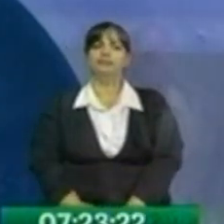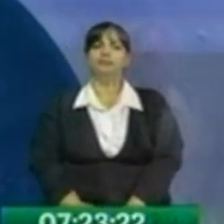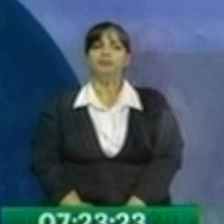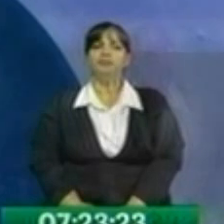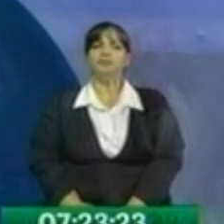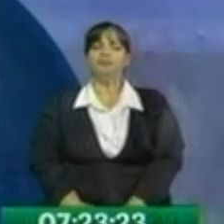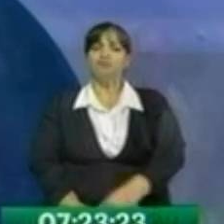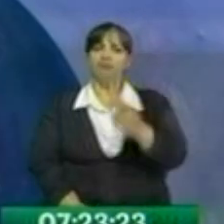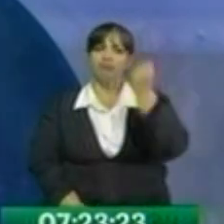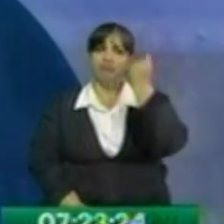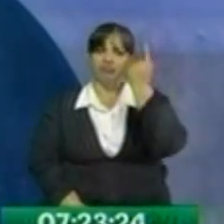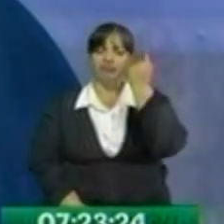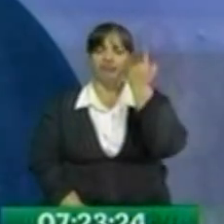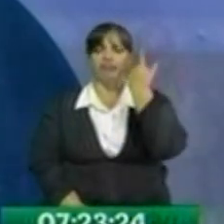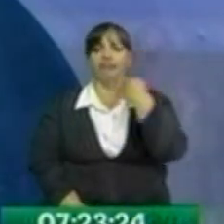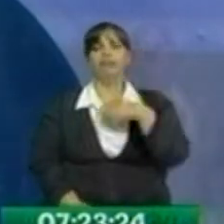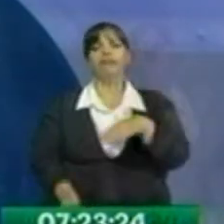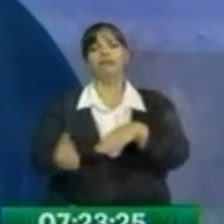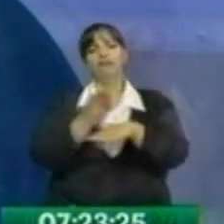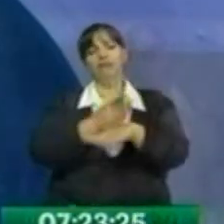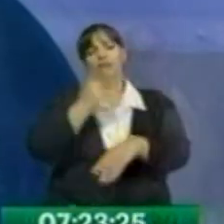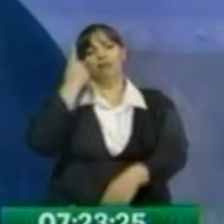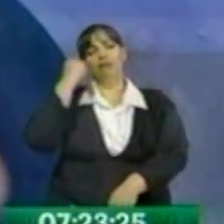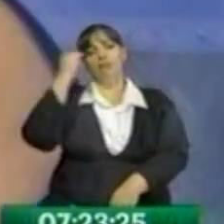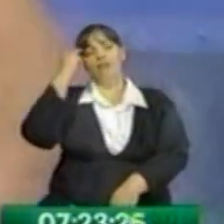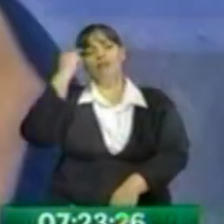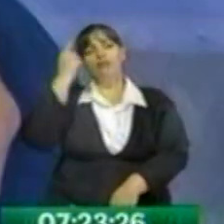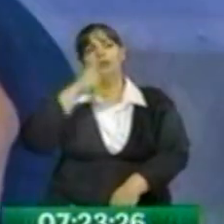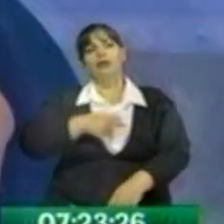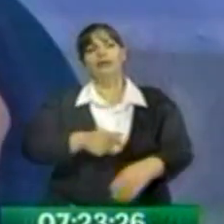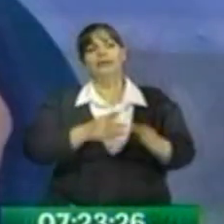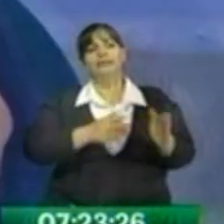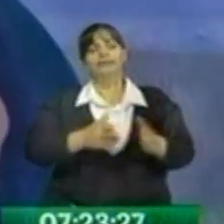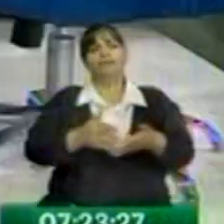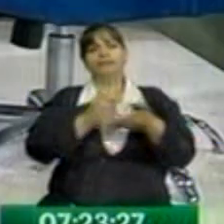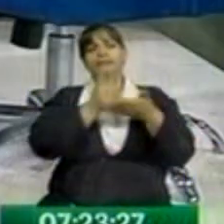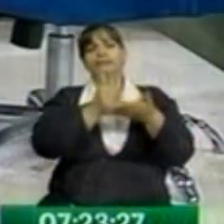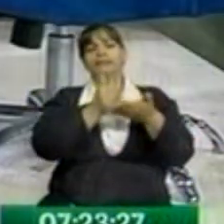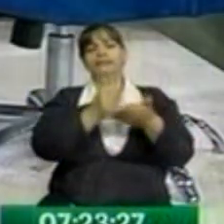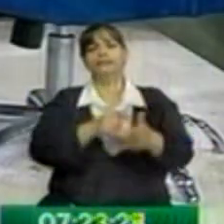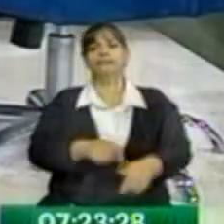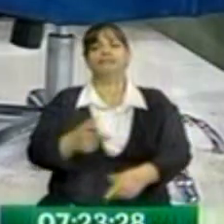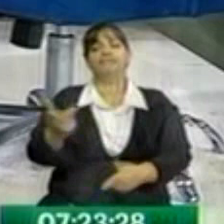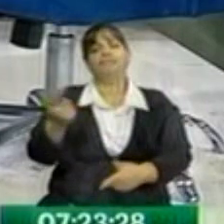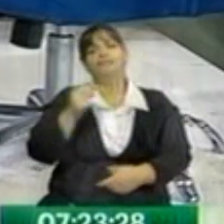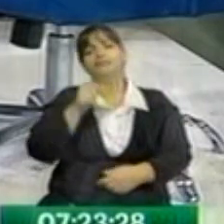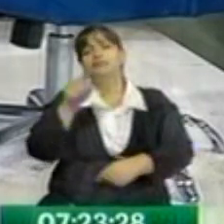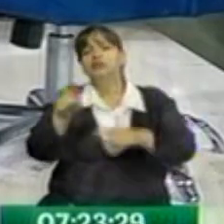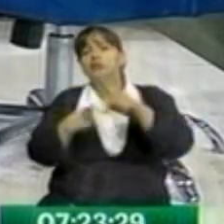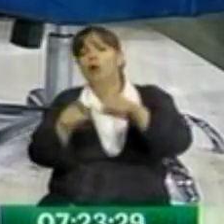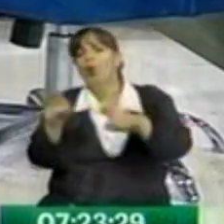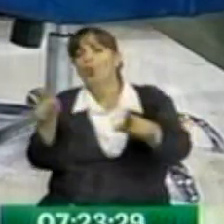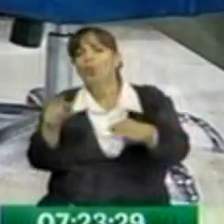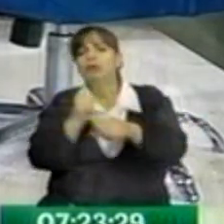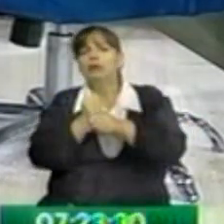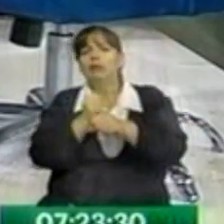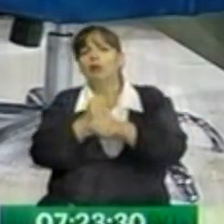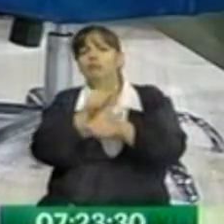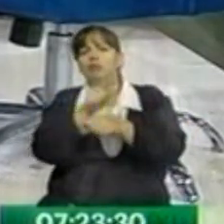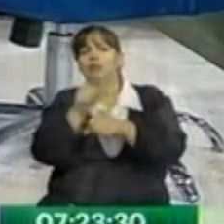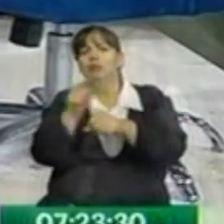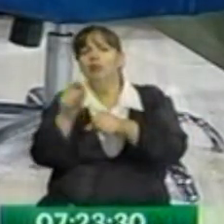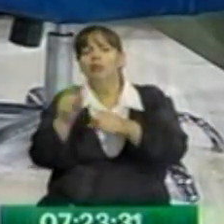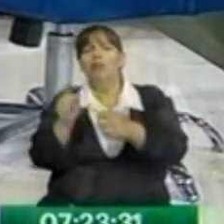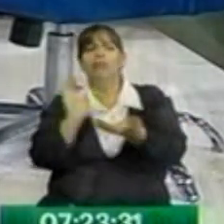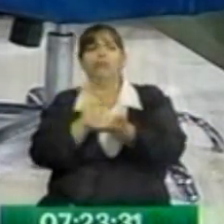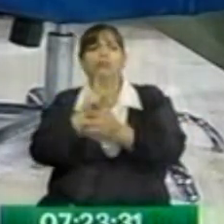del Estado con respecto a brindar algo que para otros sectores es una lucha ganada hace muchísimo tiempo, como la seguridad social. El presupuesto